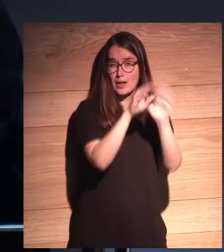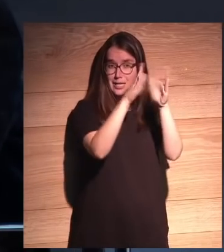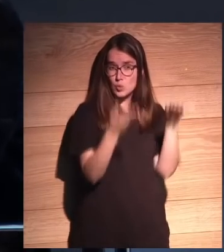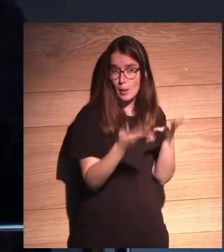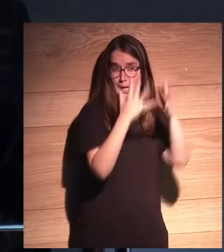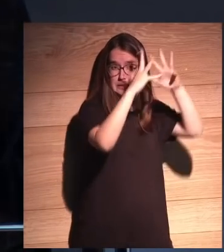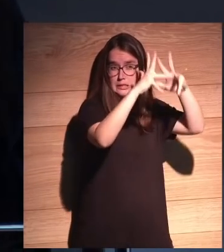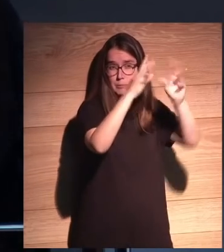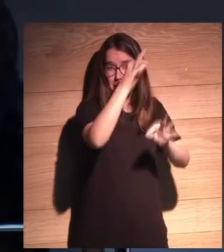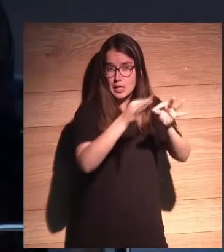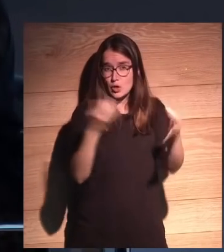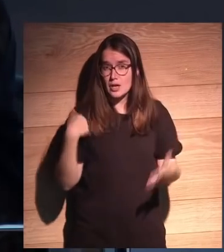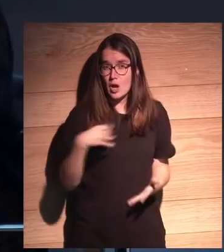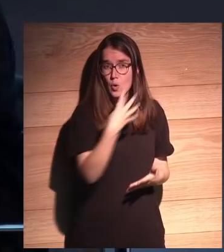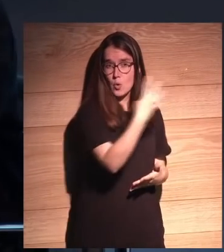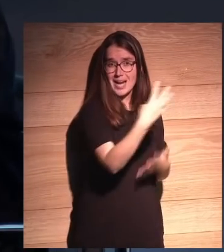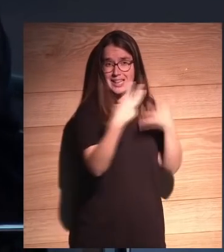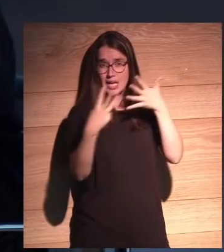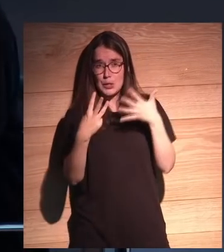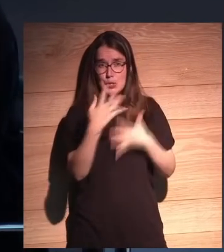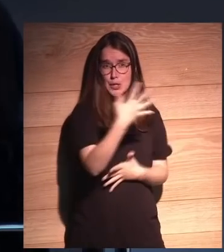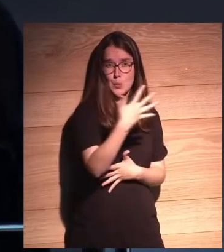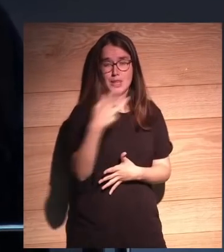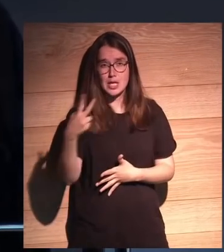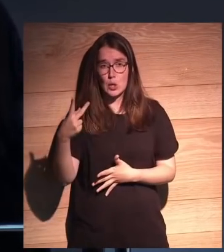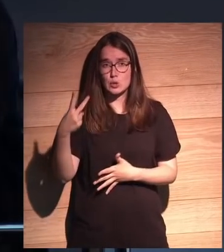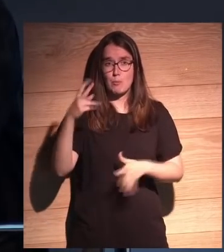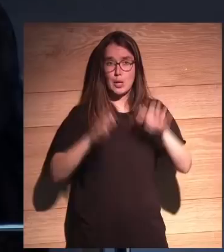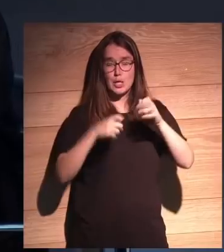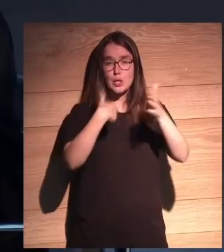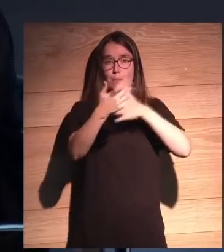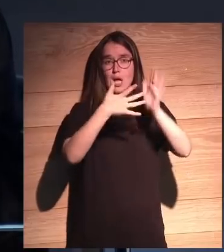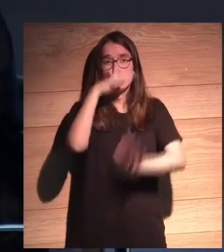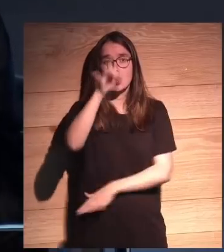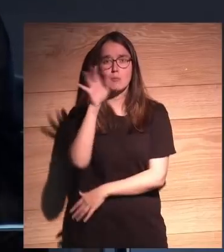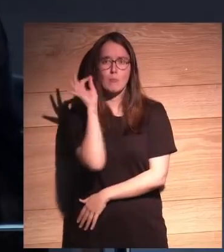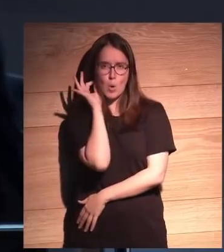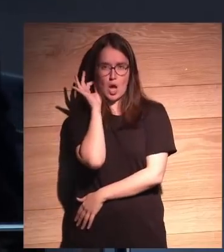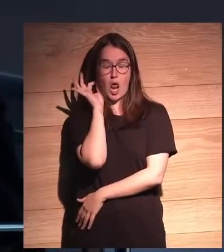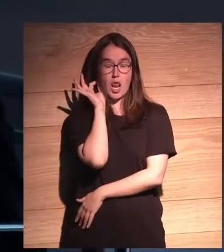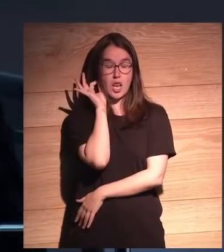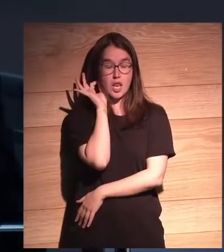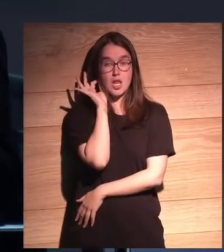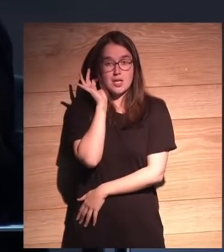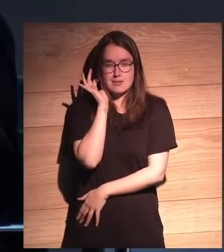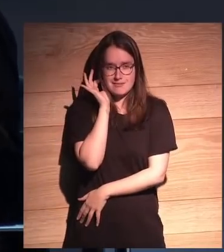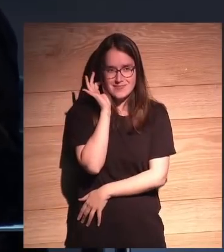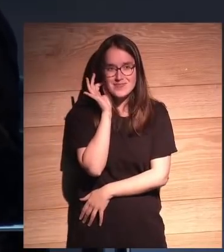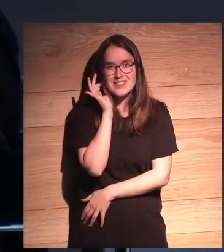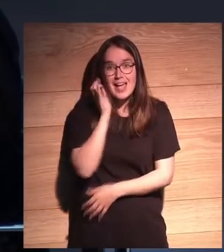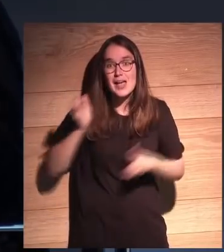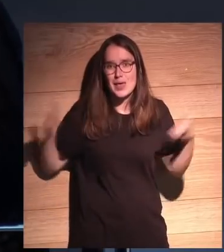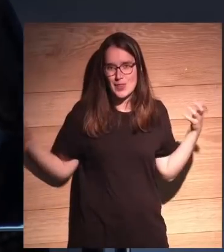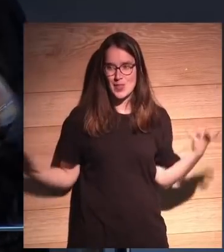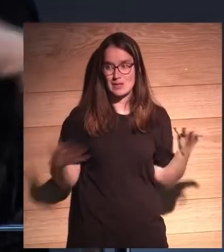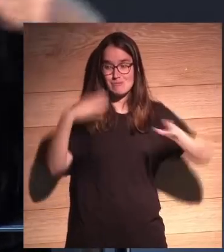que han medido hasta ahora, entre el 48 y el 52% de las manos son de mujeres. No hay ninguna razón, por lo